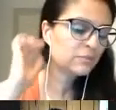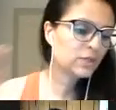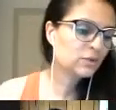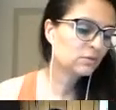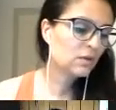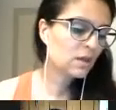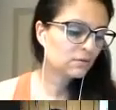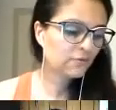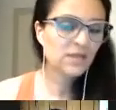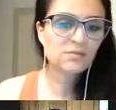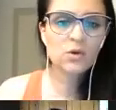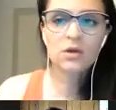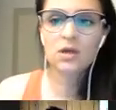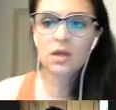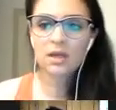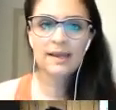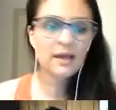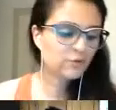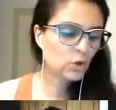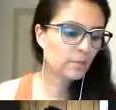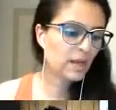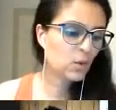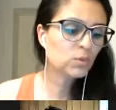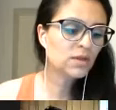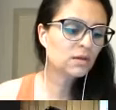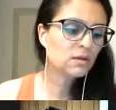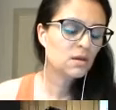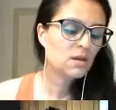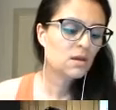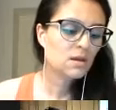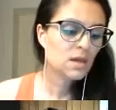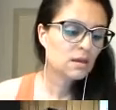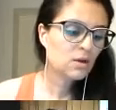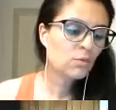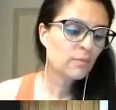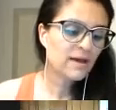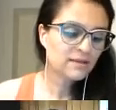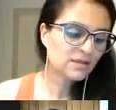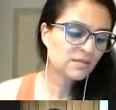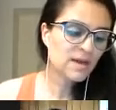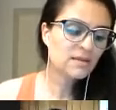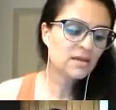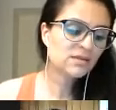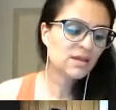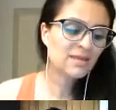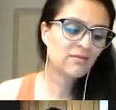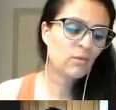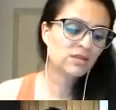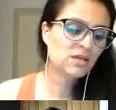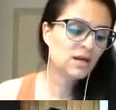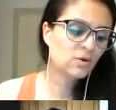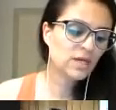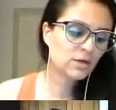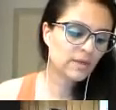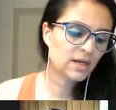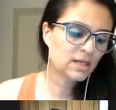Hola, bueno, en Facebook, en el live nos preguntan, como padres y madres, ¿qué debemos